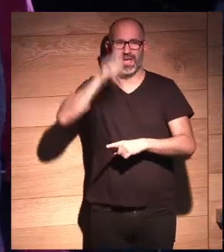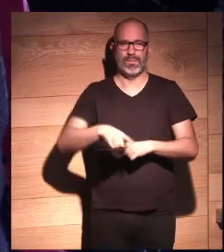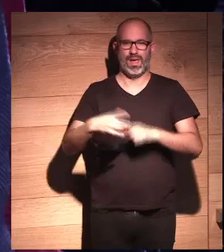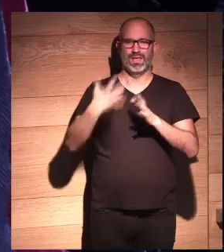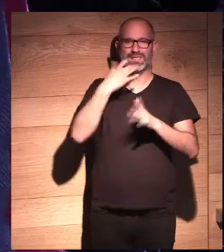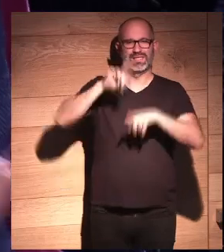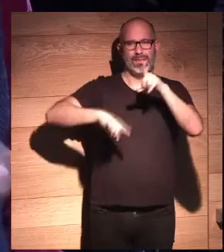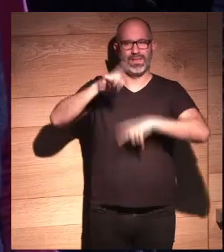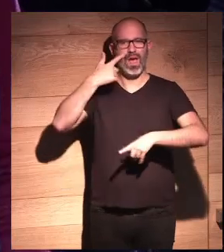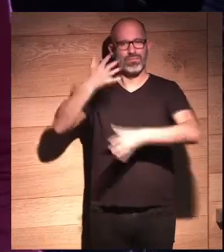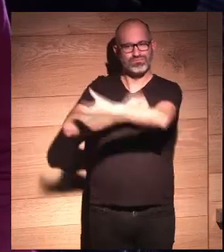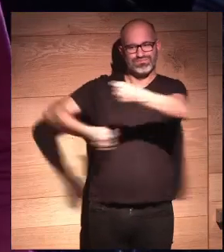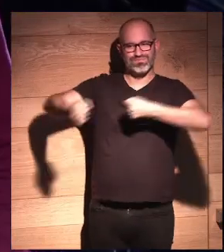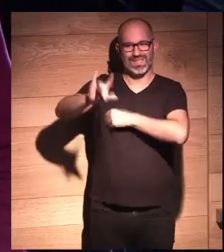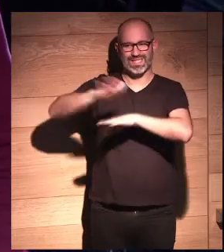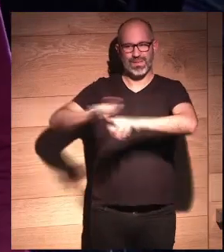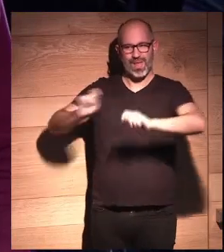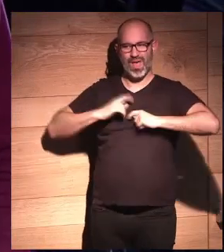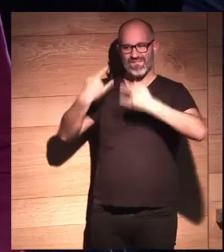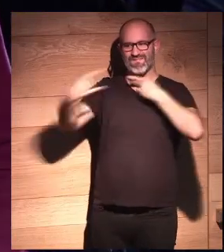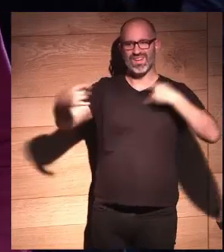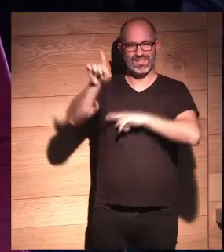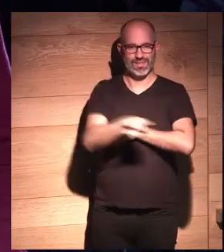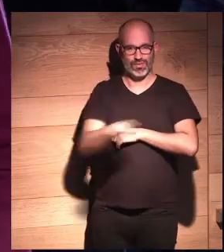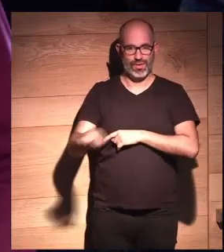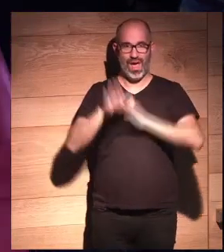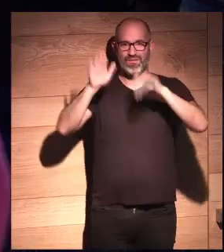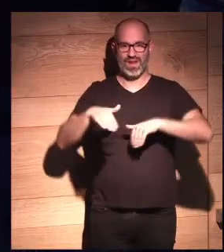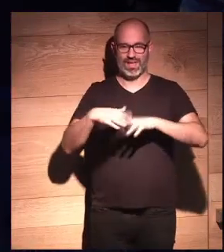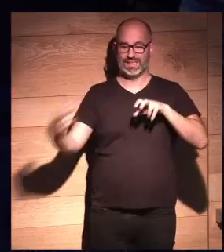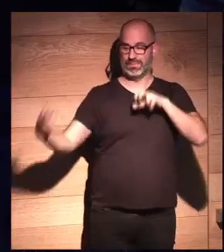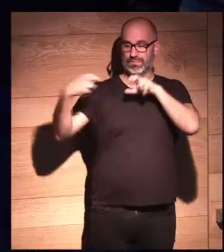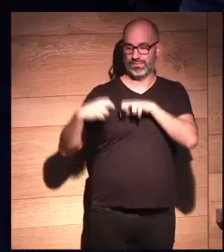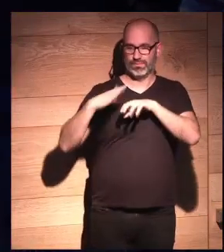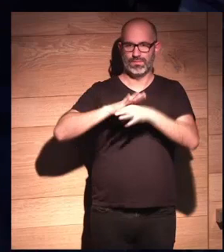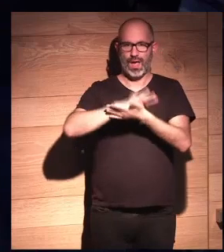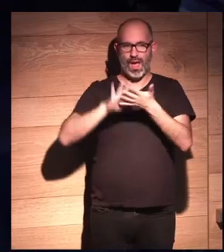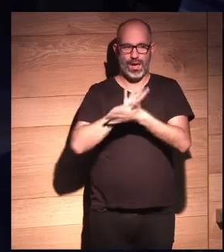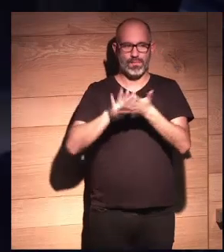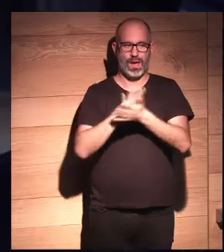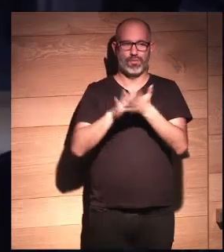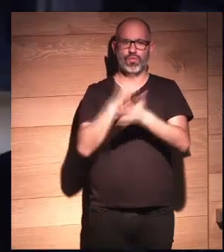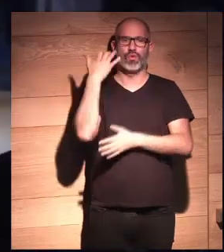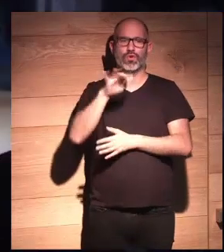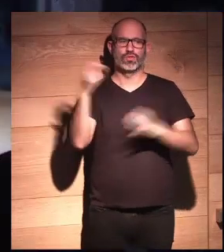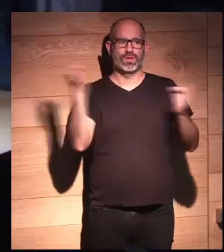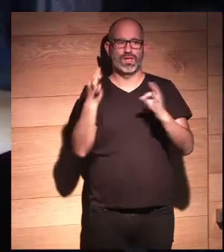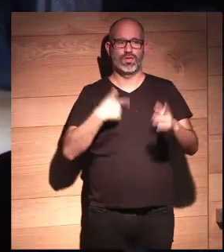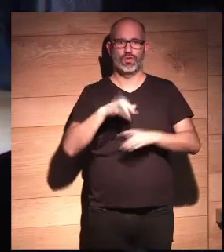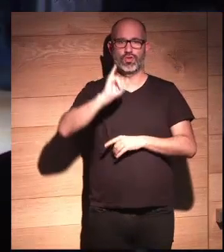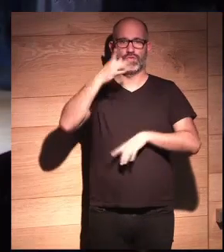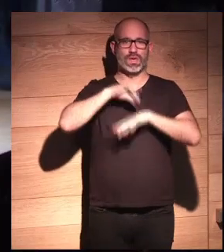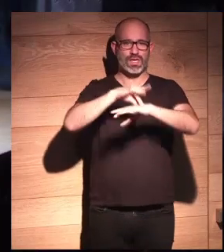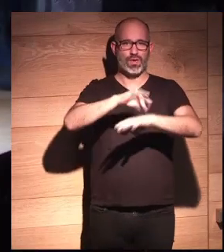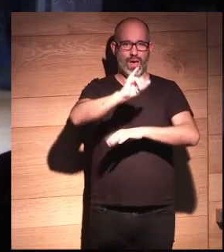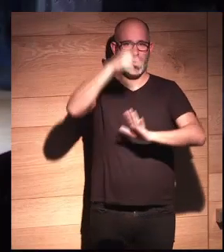química, que me confíes, ¿no?, que me transmitas buenas vibras. Ahí ya entonces hablamos, ¿no? Y lo curioso es que tenía un guión, primer